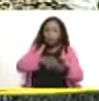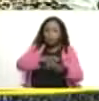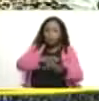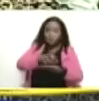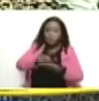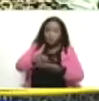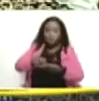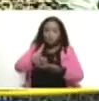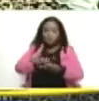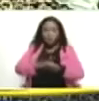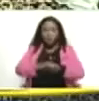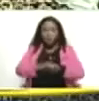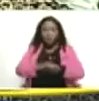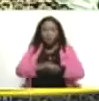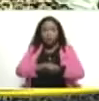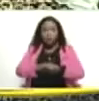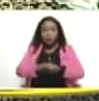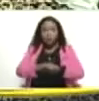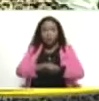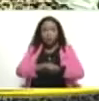con criterio